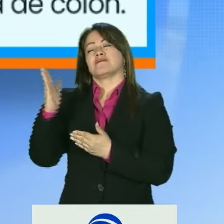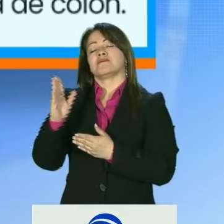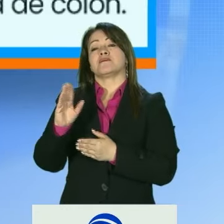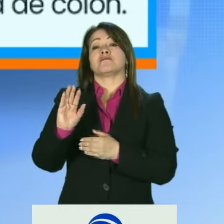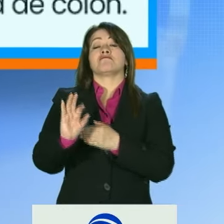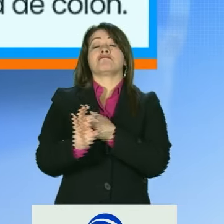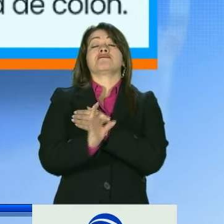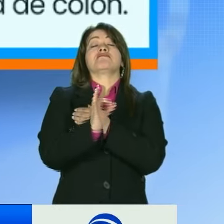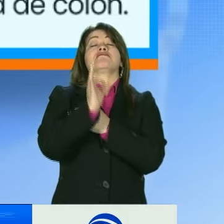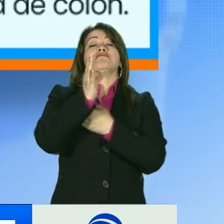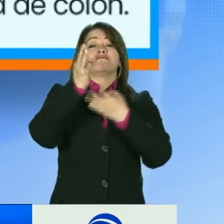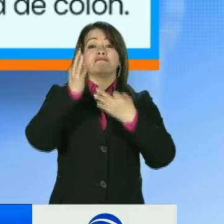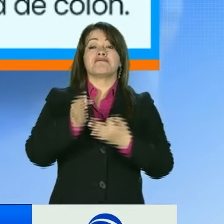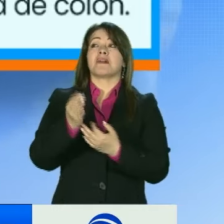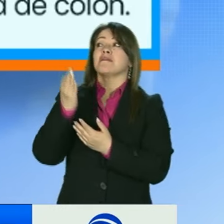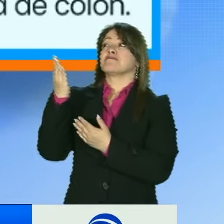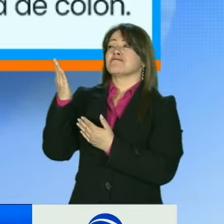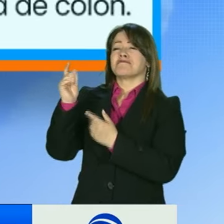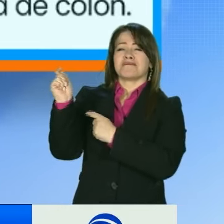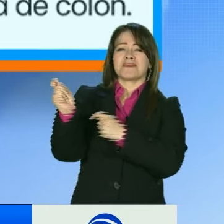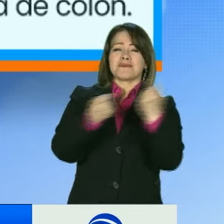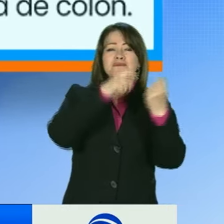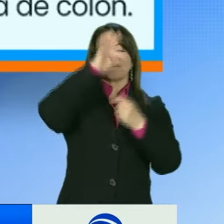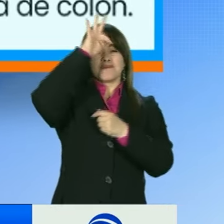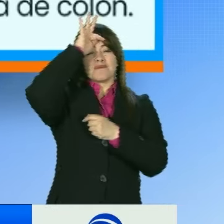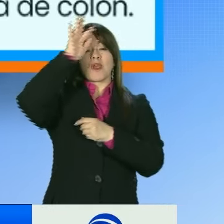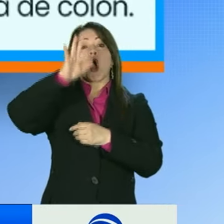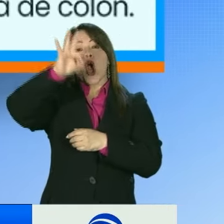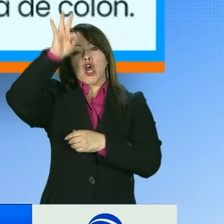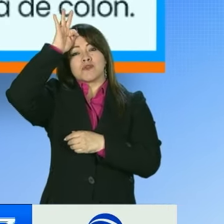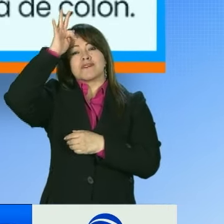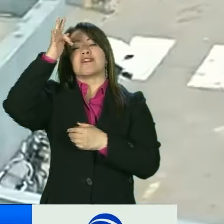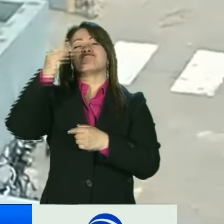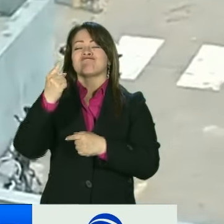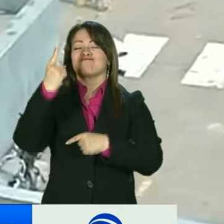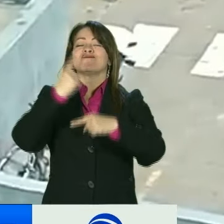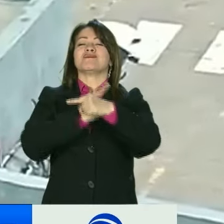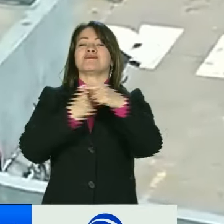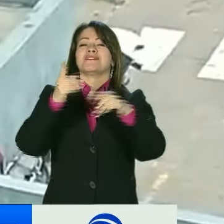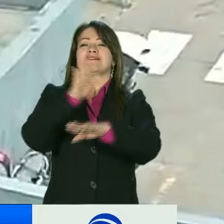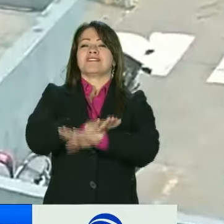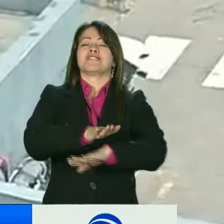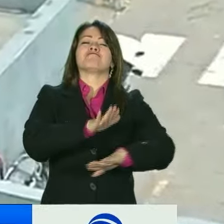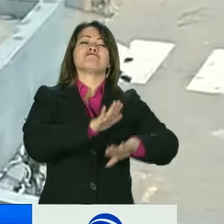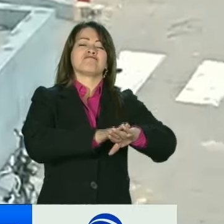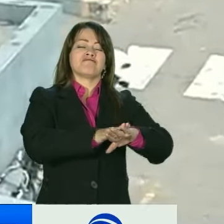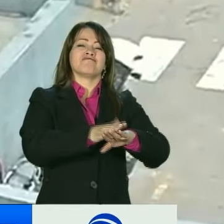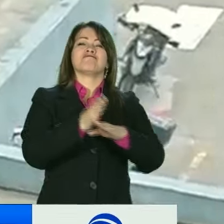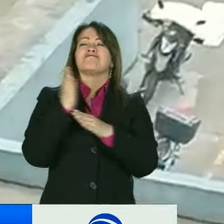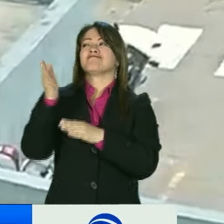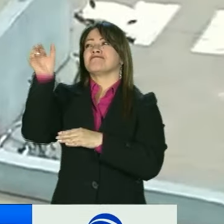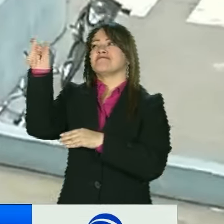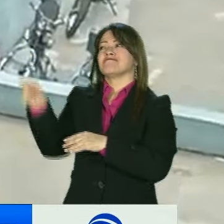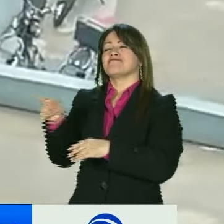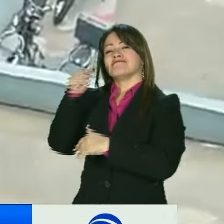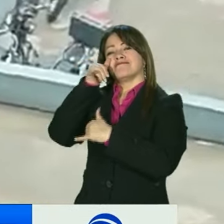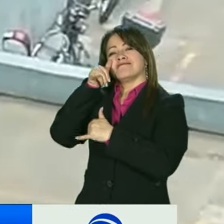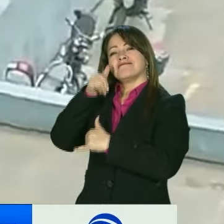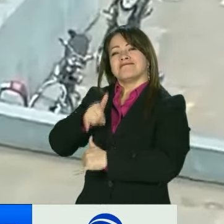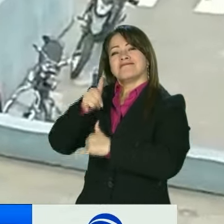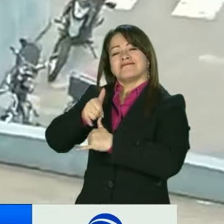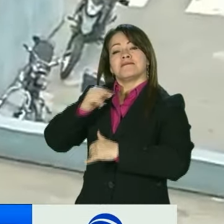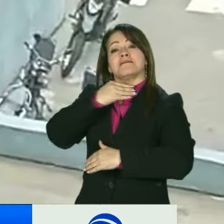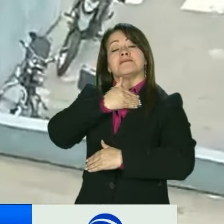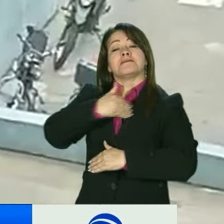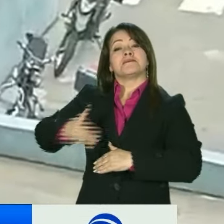1:30 de la tarde, el Hospital Internacional de Colombia confirmó el fallecimiento del ingeniero Rodolfo Hernández. A pesar de todos los